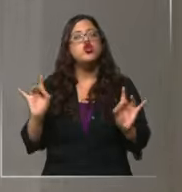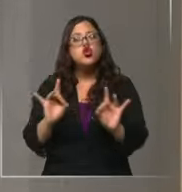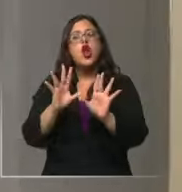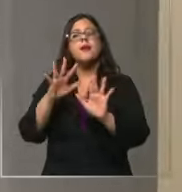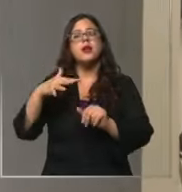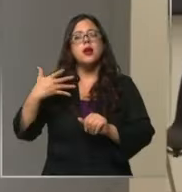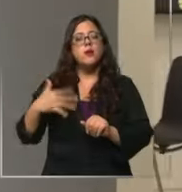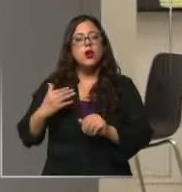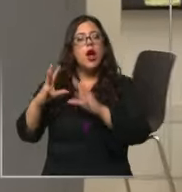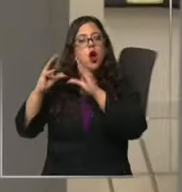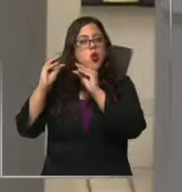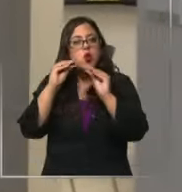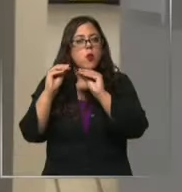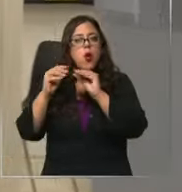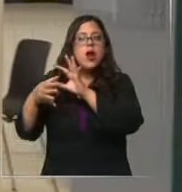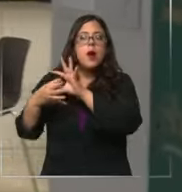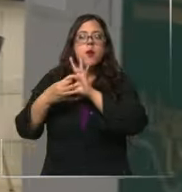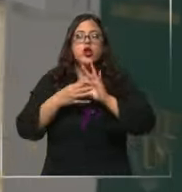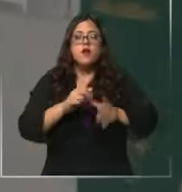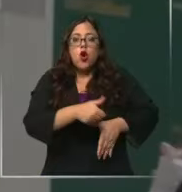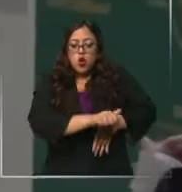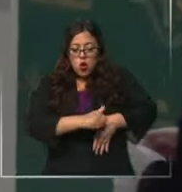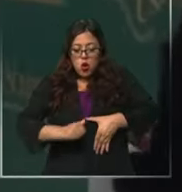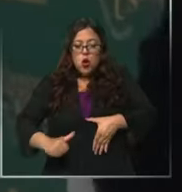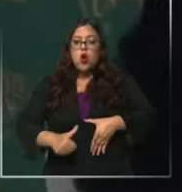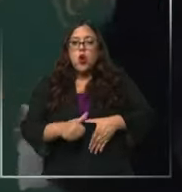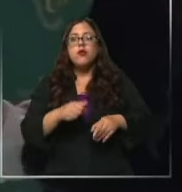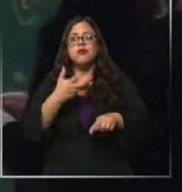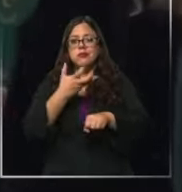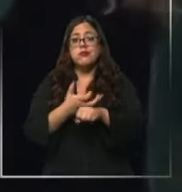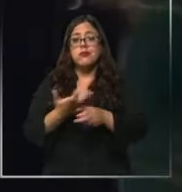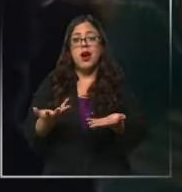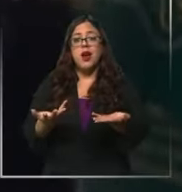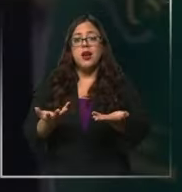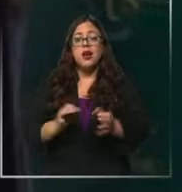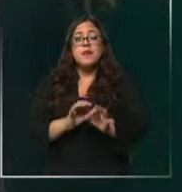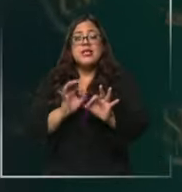importante. Los rumores sobre la razón de su operación no tardaron en aparecer,